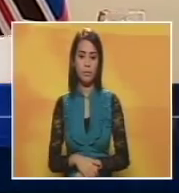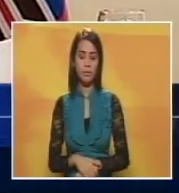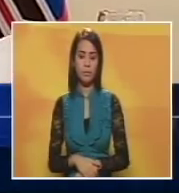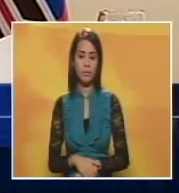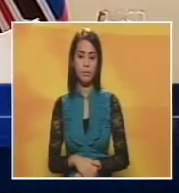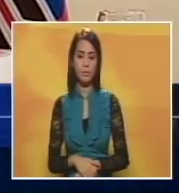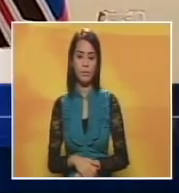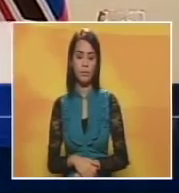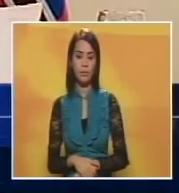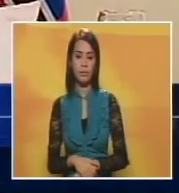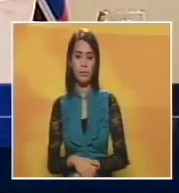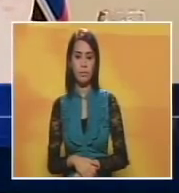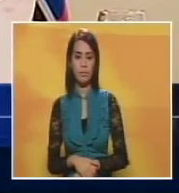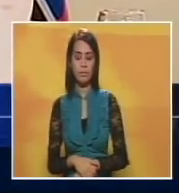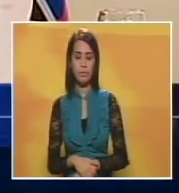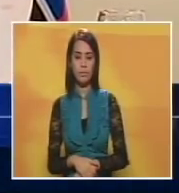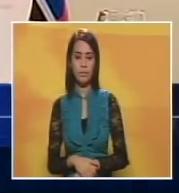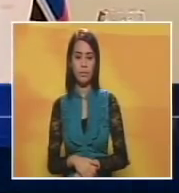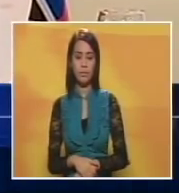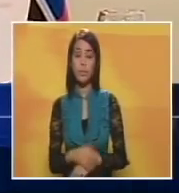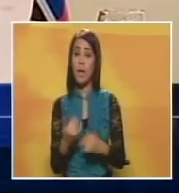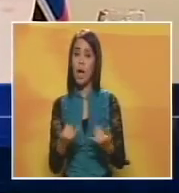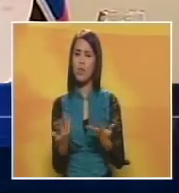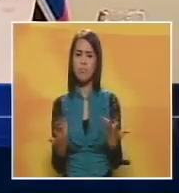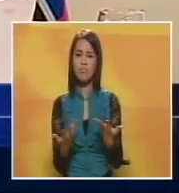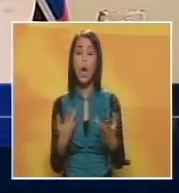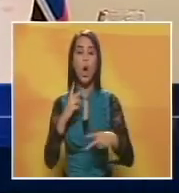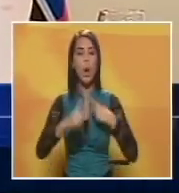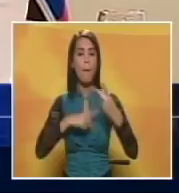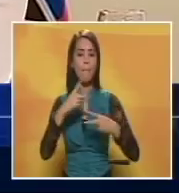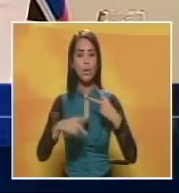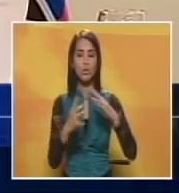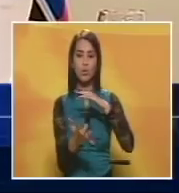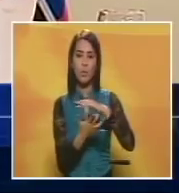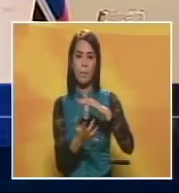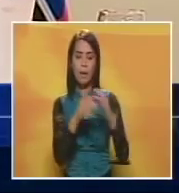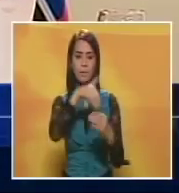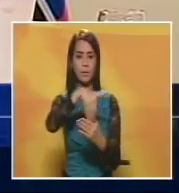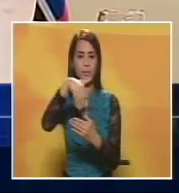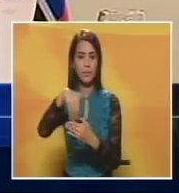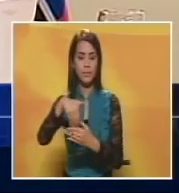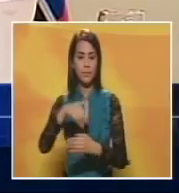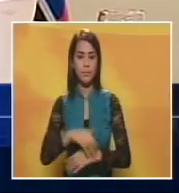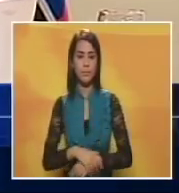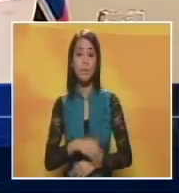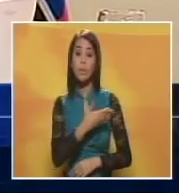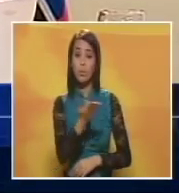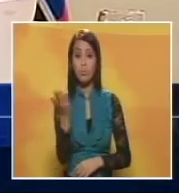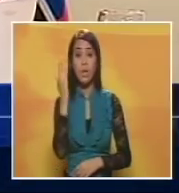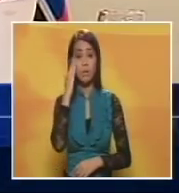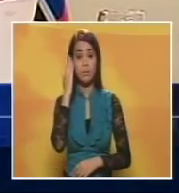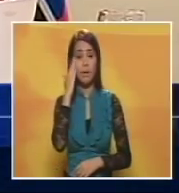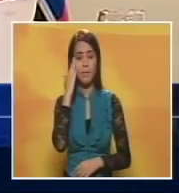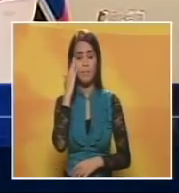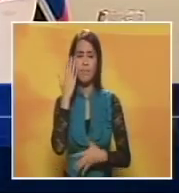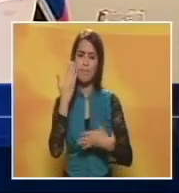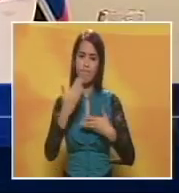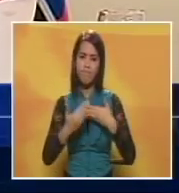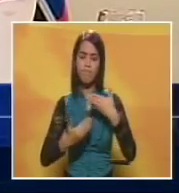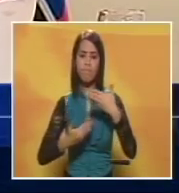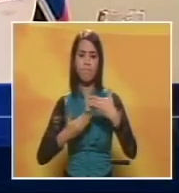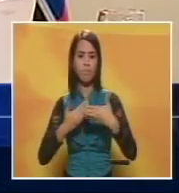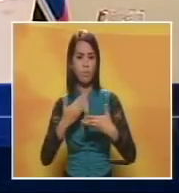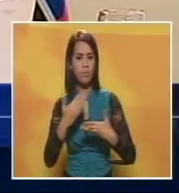En relación con la producción de las máquinas de votación, como ustedes bien saben, a medida